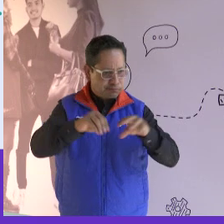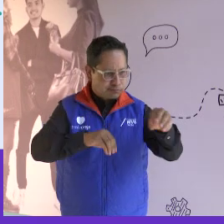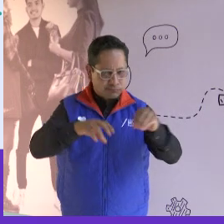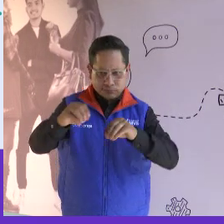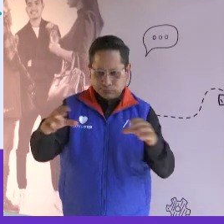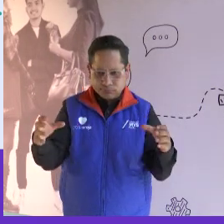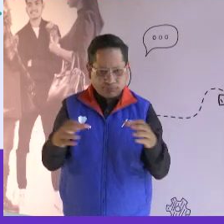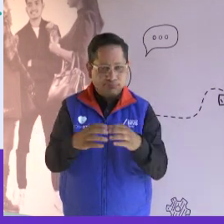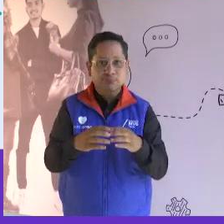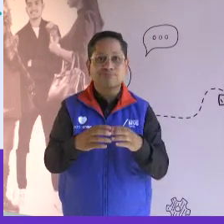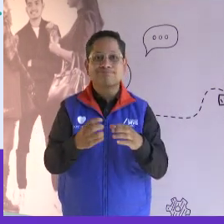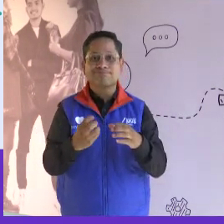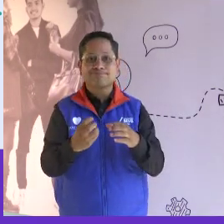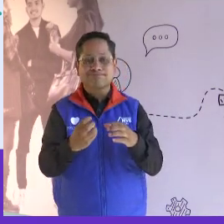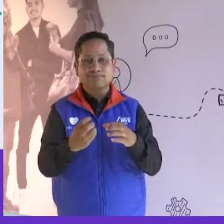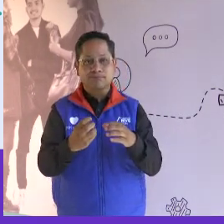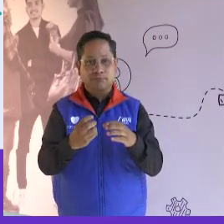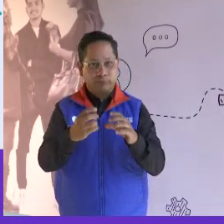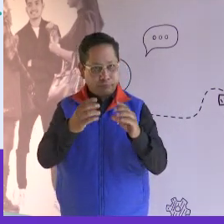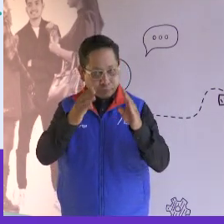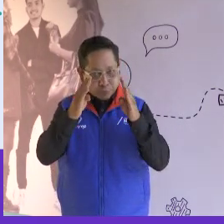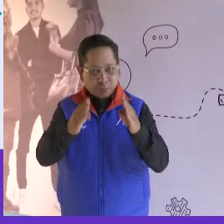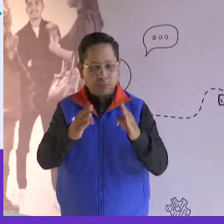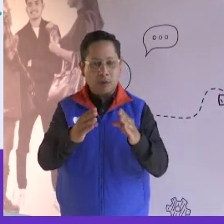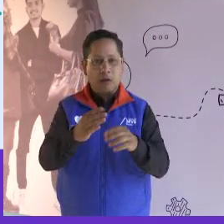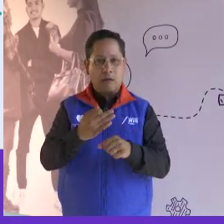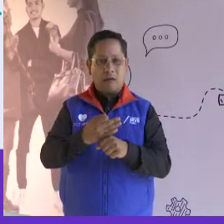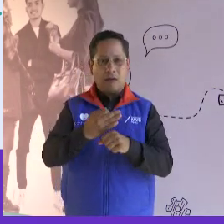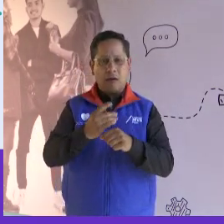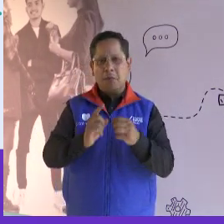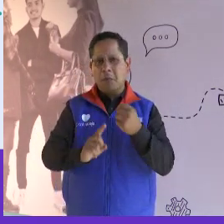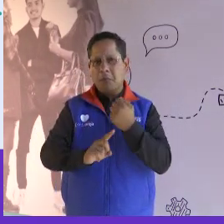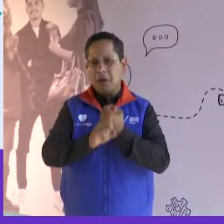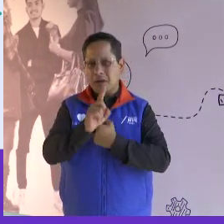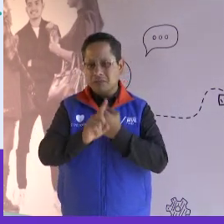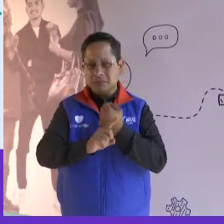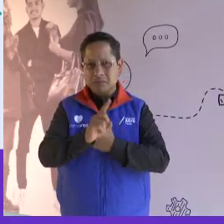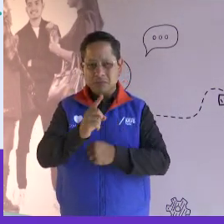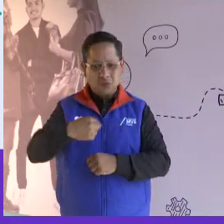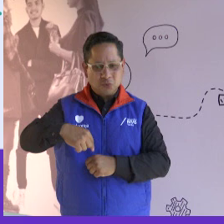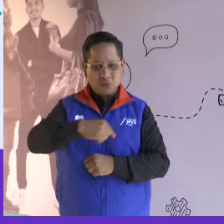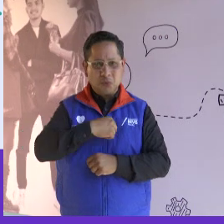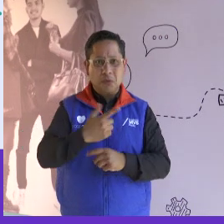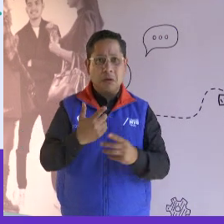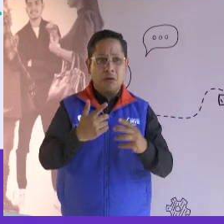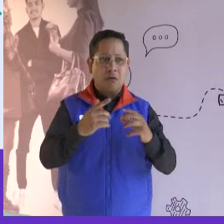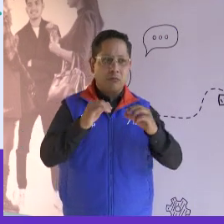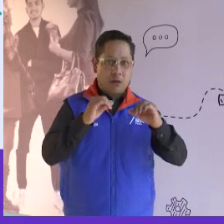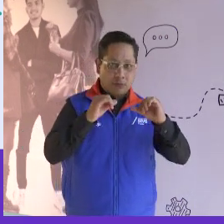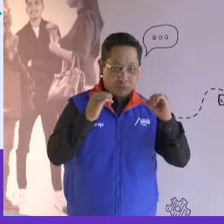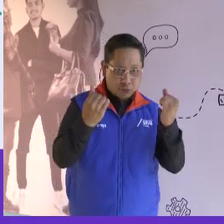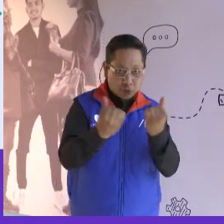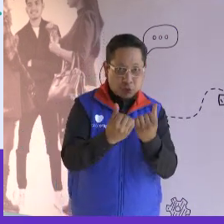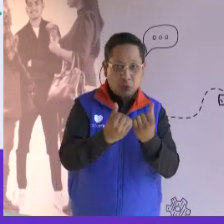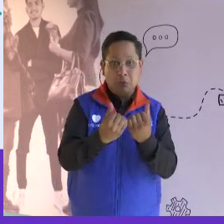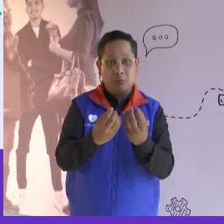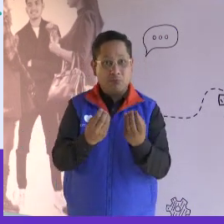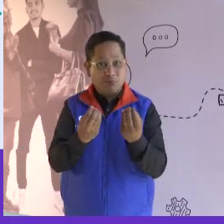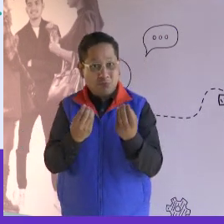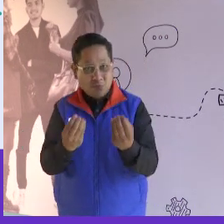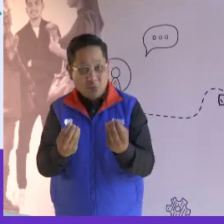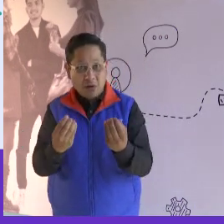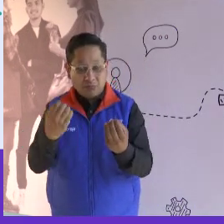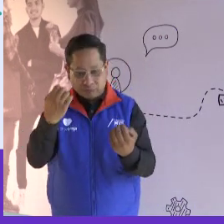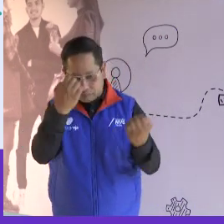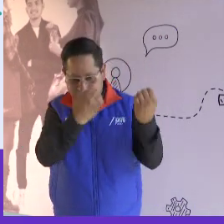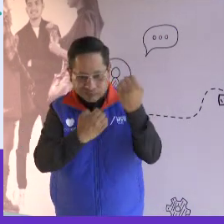sector, porque nos encontramos ante la situación de que somos varias instituciones, entre ellas el CIES, que estamos